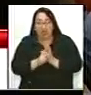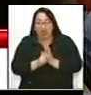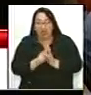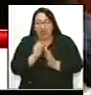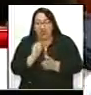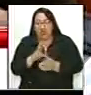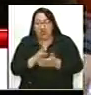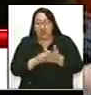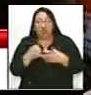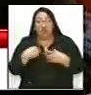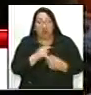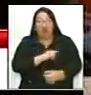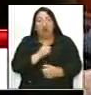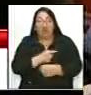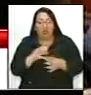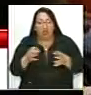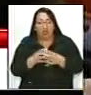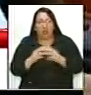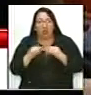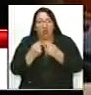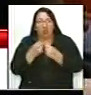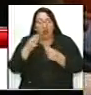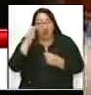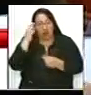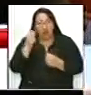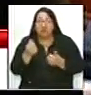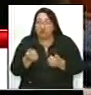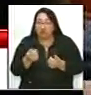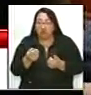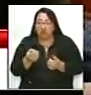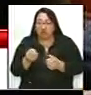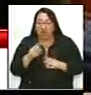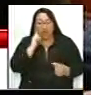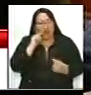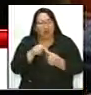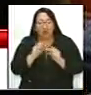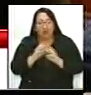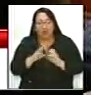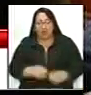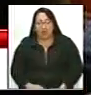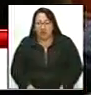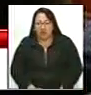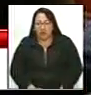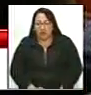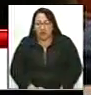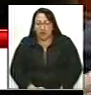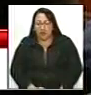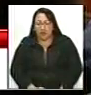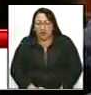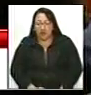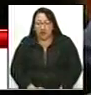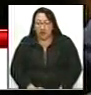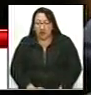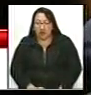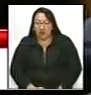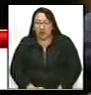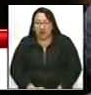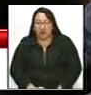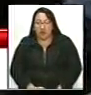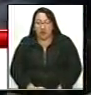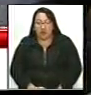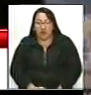supuesto hecho de fortalecer a los partidos políticos. Y había un objetivo claro. El objetivo claro era mantener los